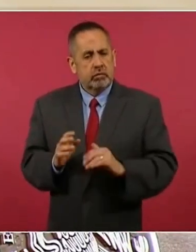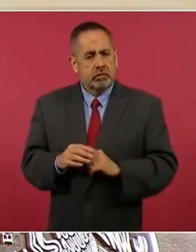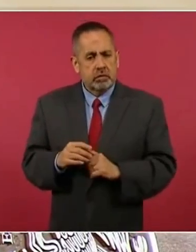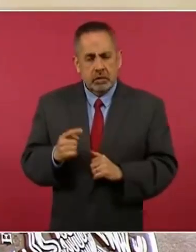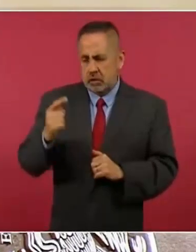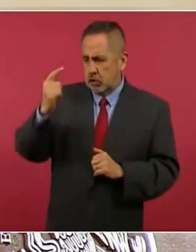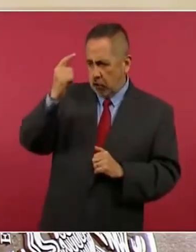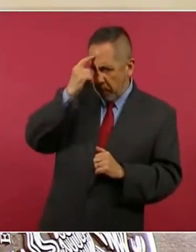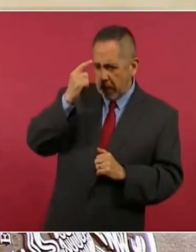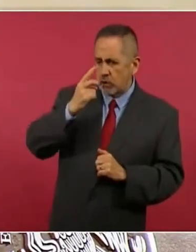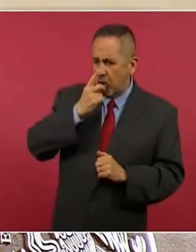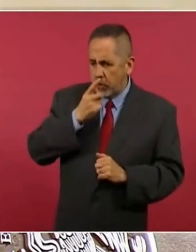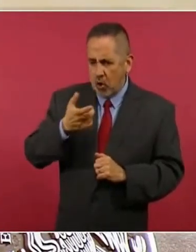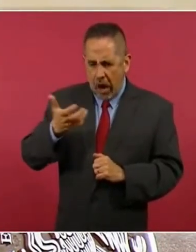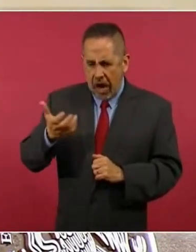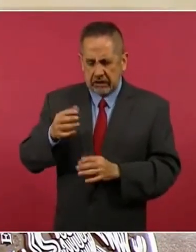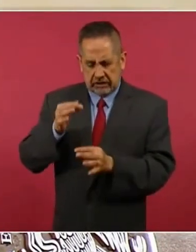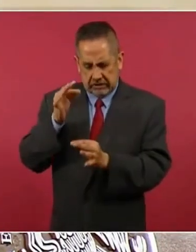congruente.